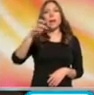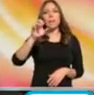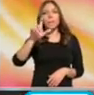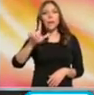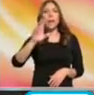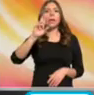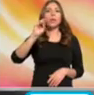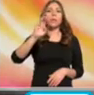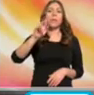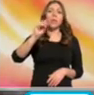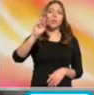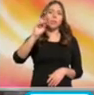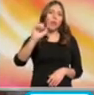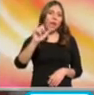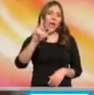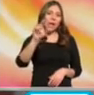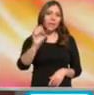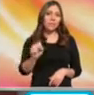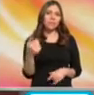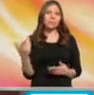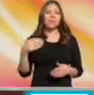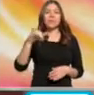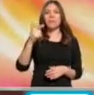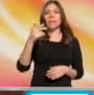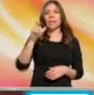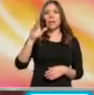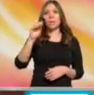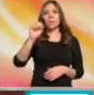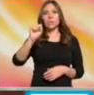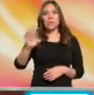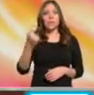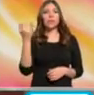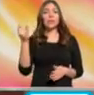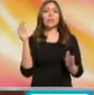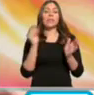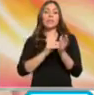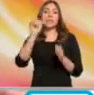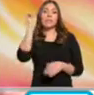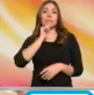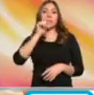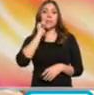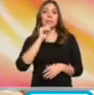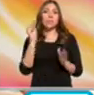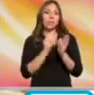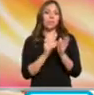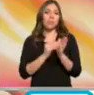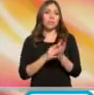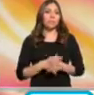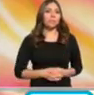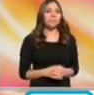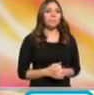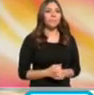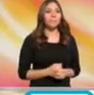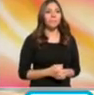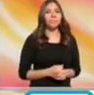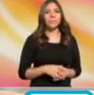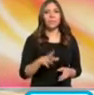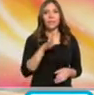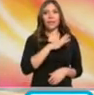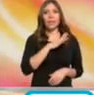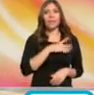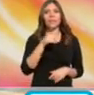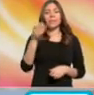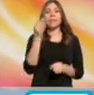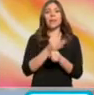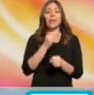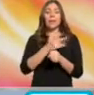sí. Carlos, Miguel Miguel Bosé. ¿te acuerdas de esas también. baladas Sí. maravillosas? Y que siempre, evidentemente, es un Oye, Enrique está solista. pero